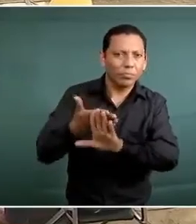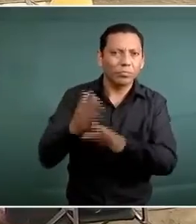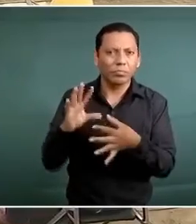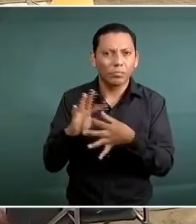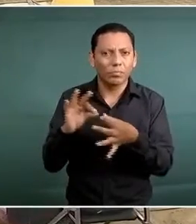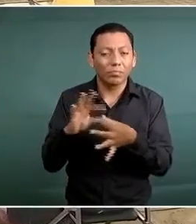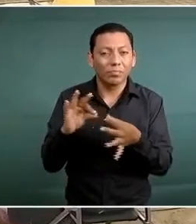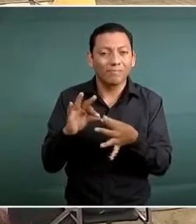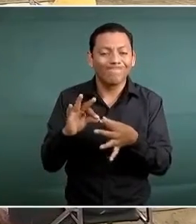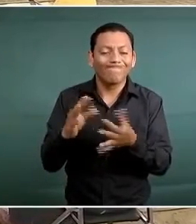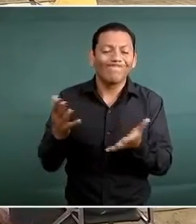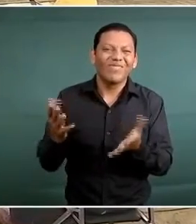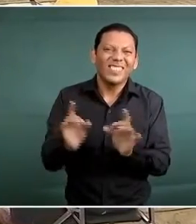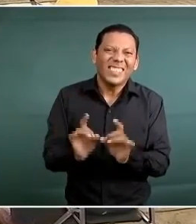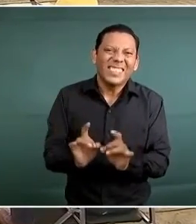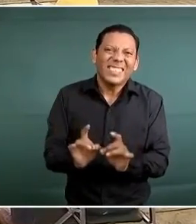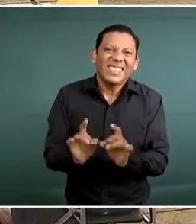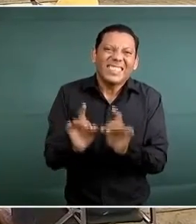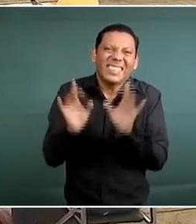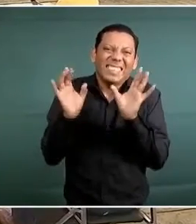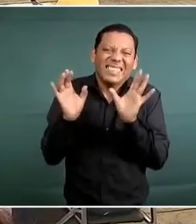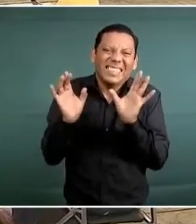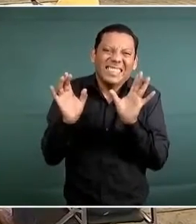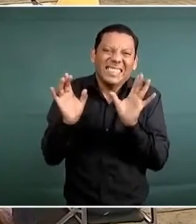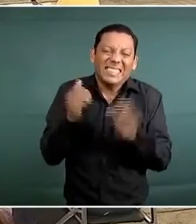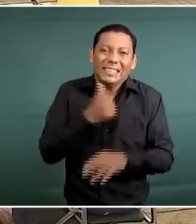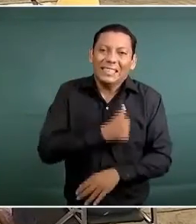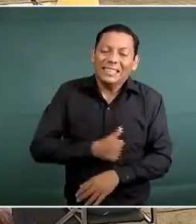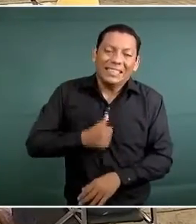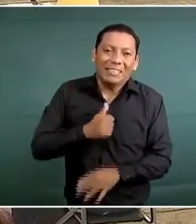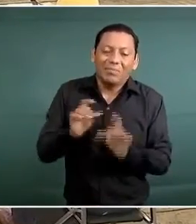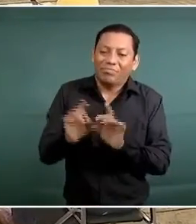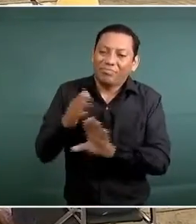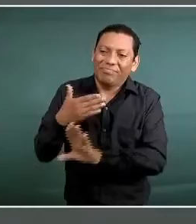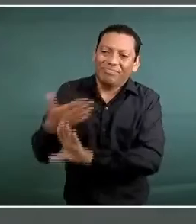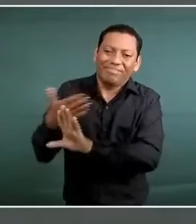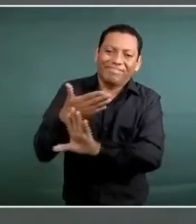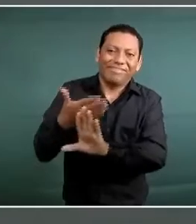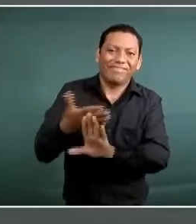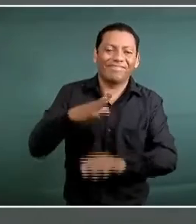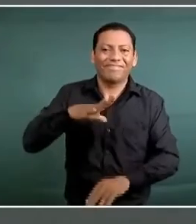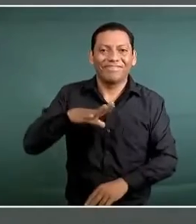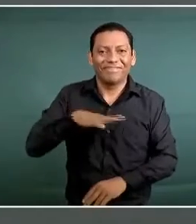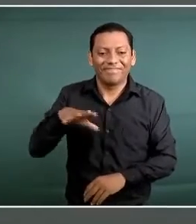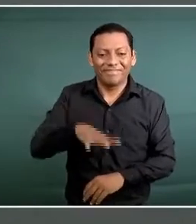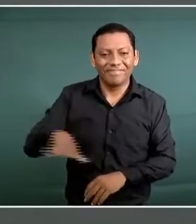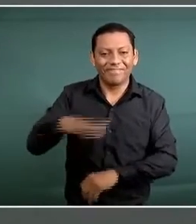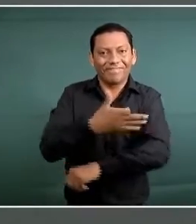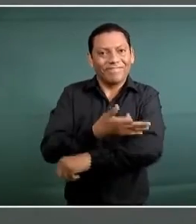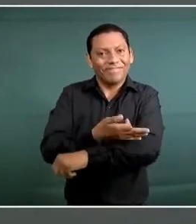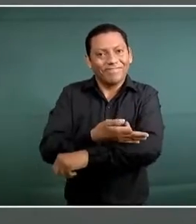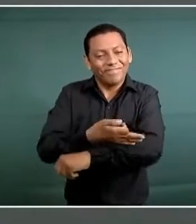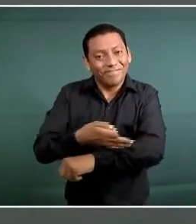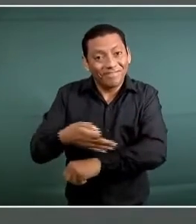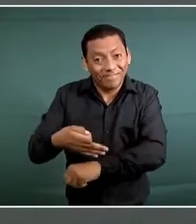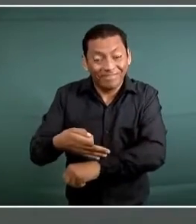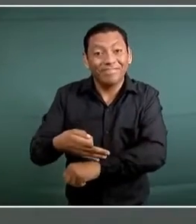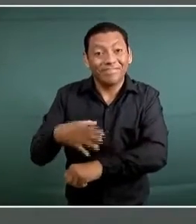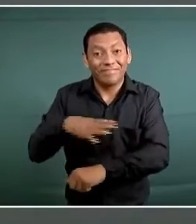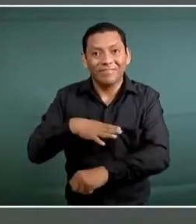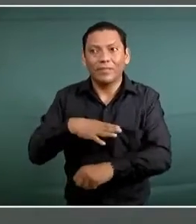desafortunadamente, lamentamos primero todas las afectaciones que se tienen en el territorio. Las familias al